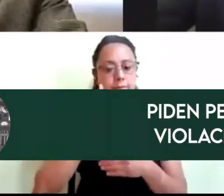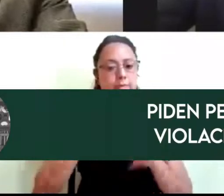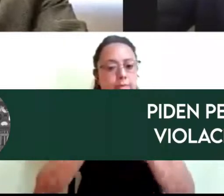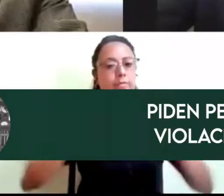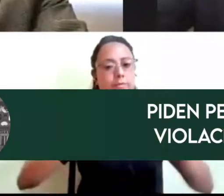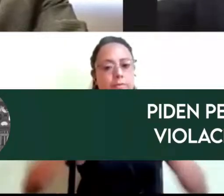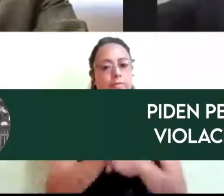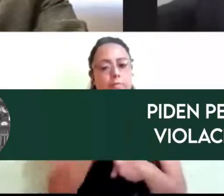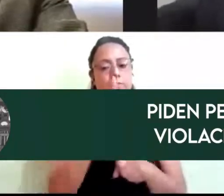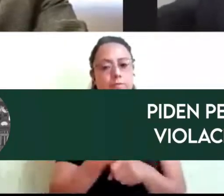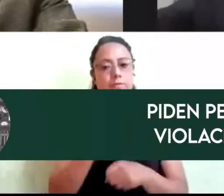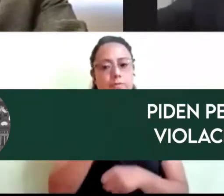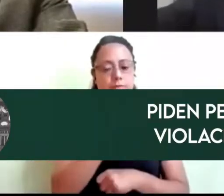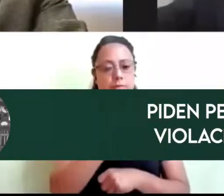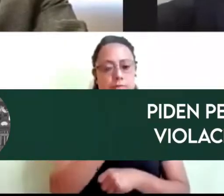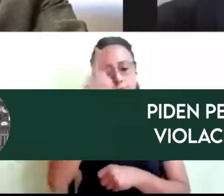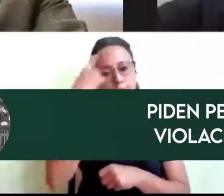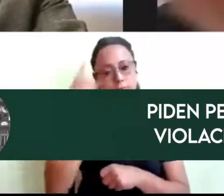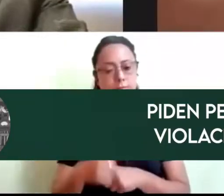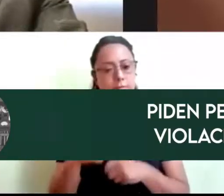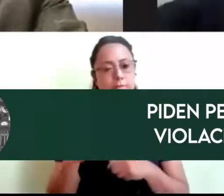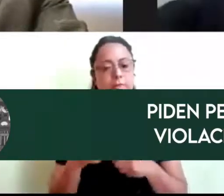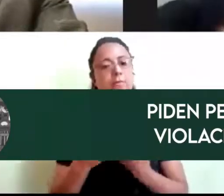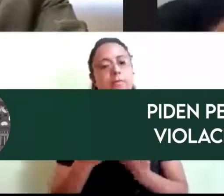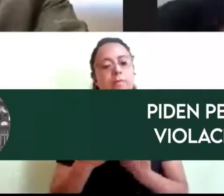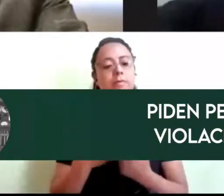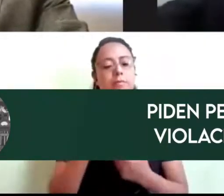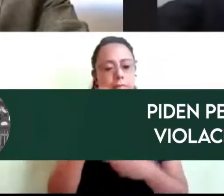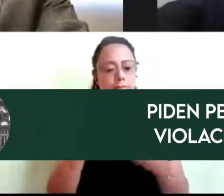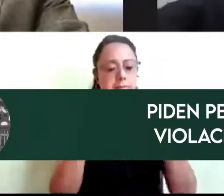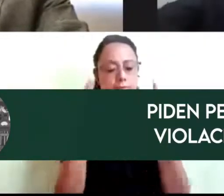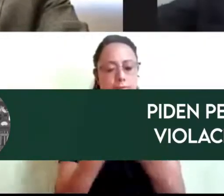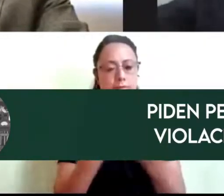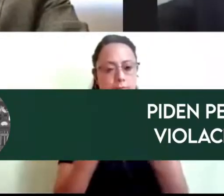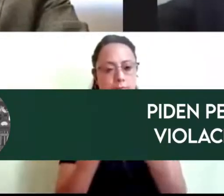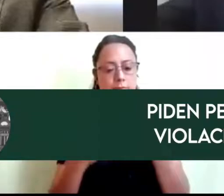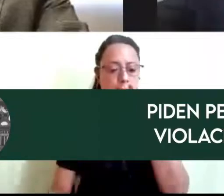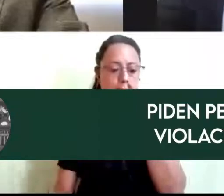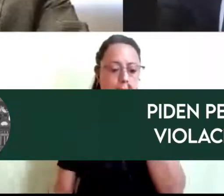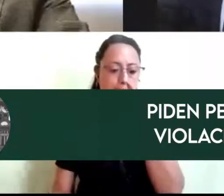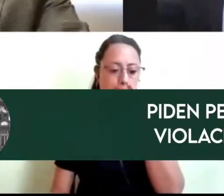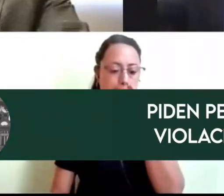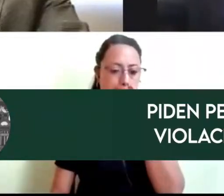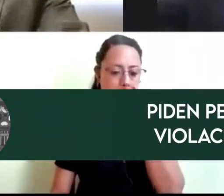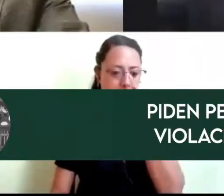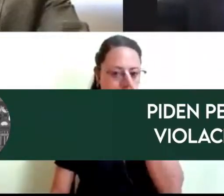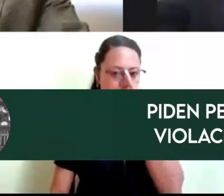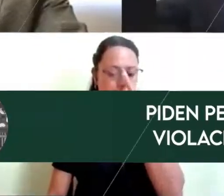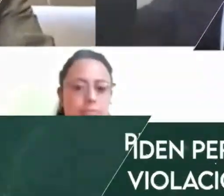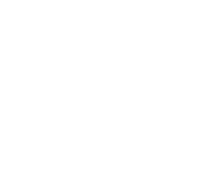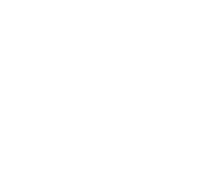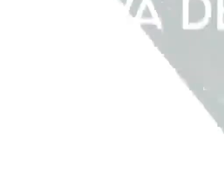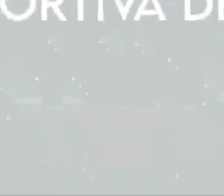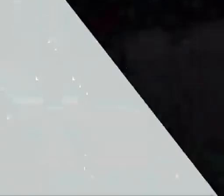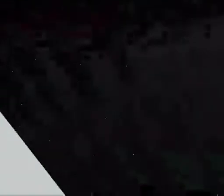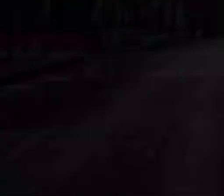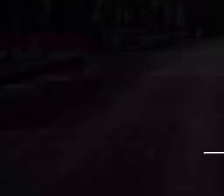autoridades, por lo que se mantiene impune en la mayoría de los casos, con cifras negras que se estiman por arriba del 90%.